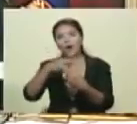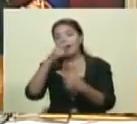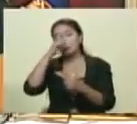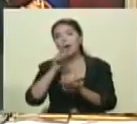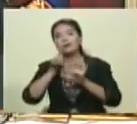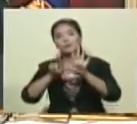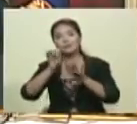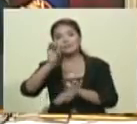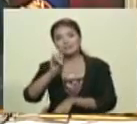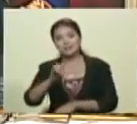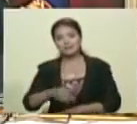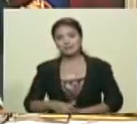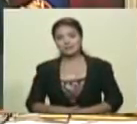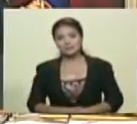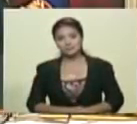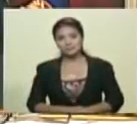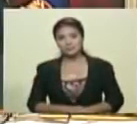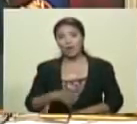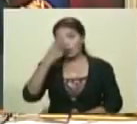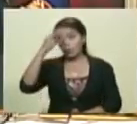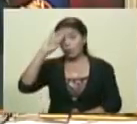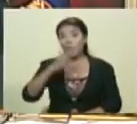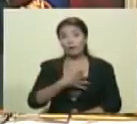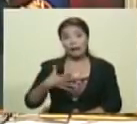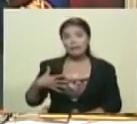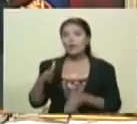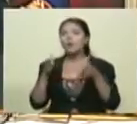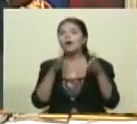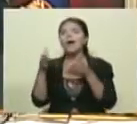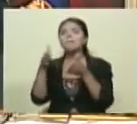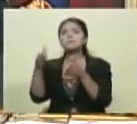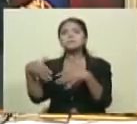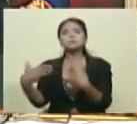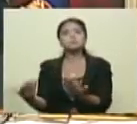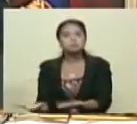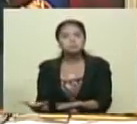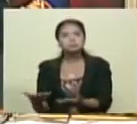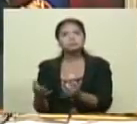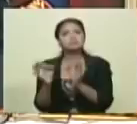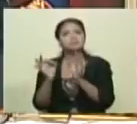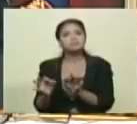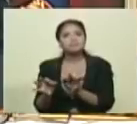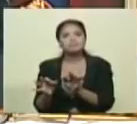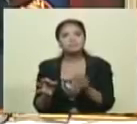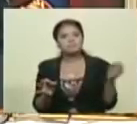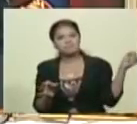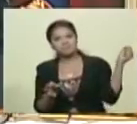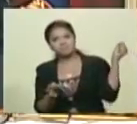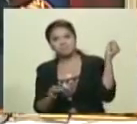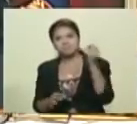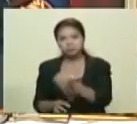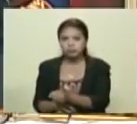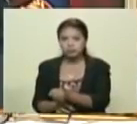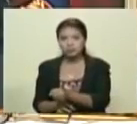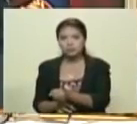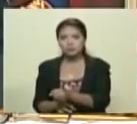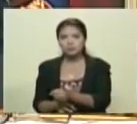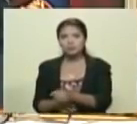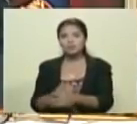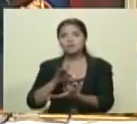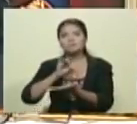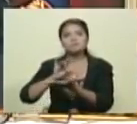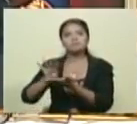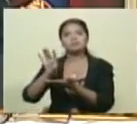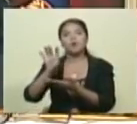60. Cuba quería transitar un camino y al final le impusieron expulsión de la